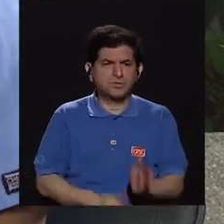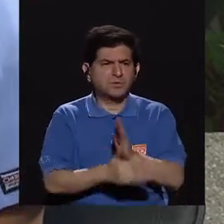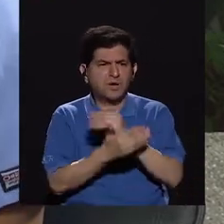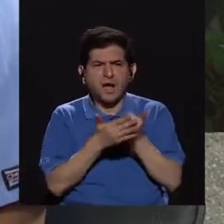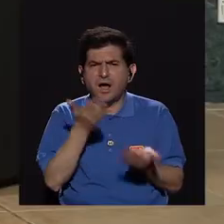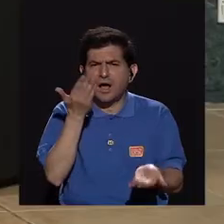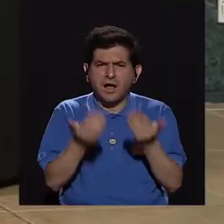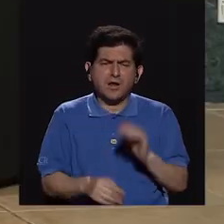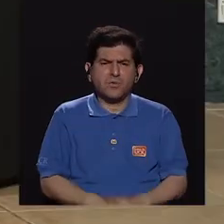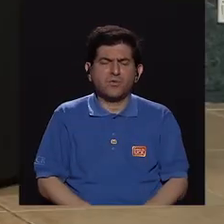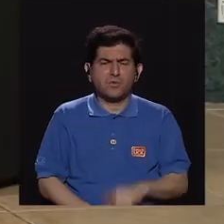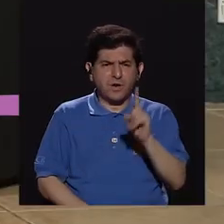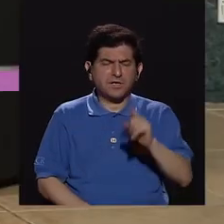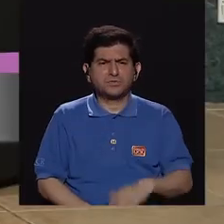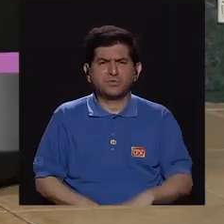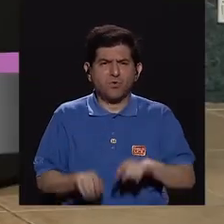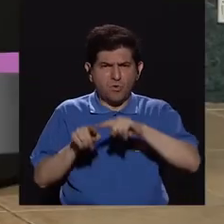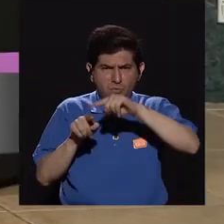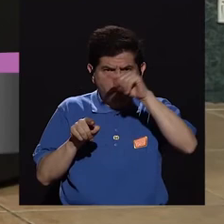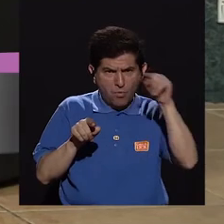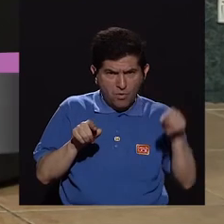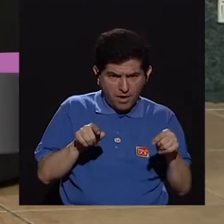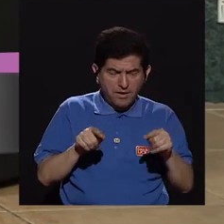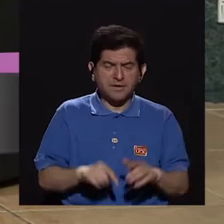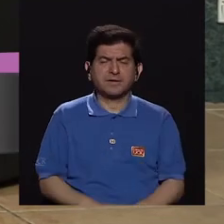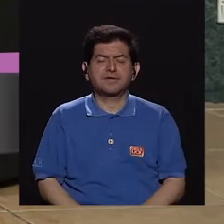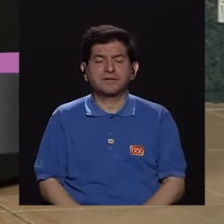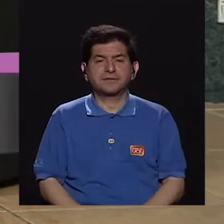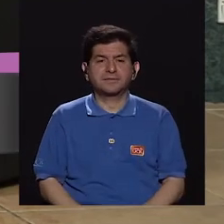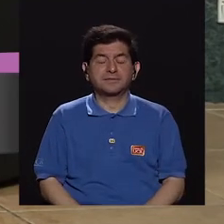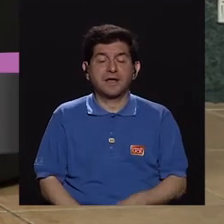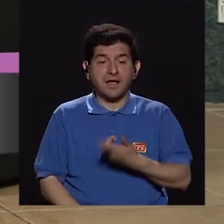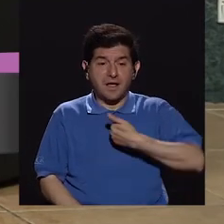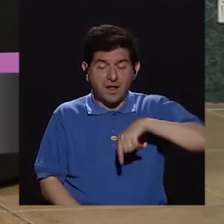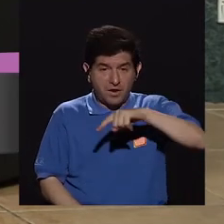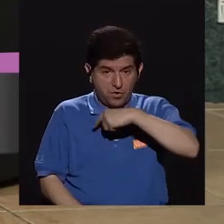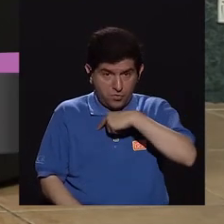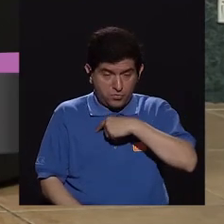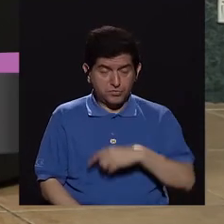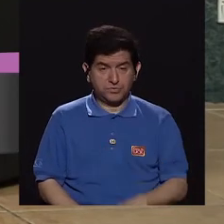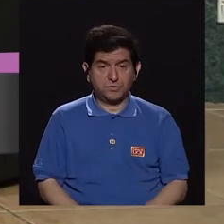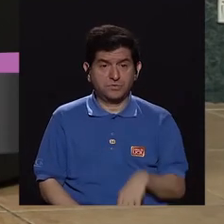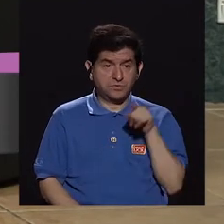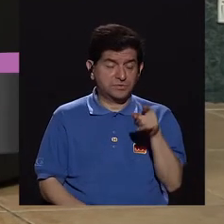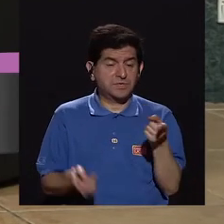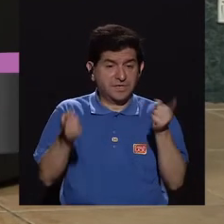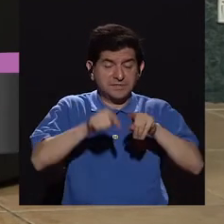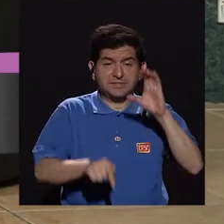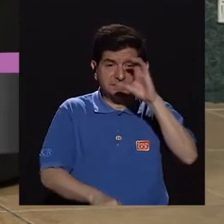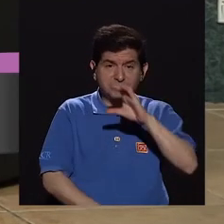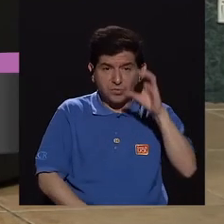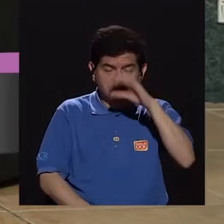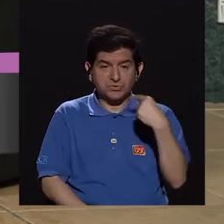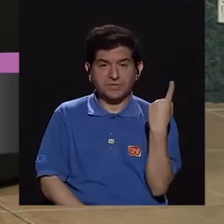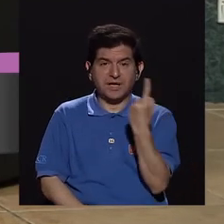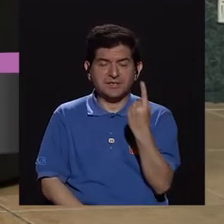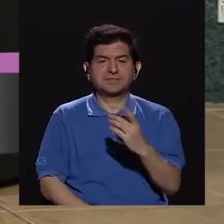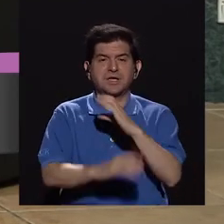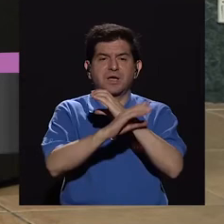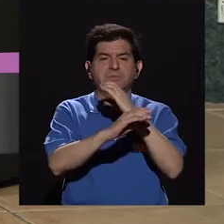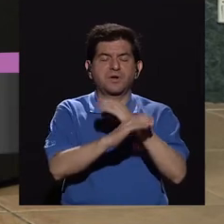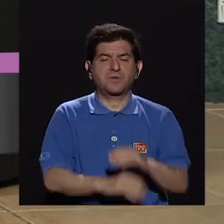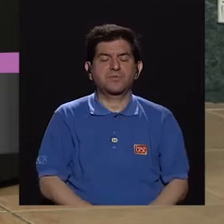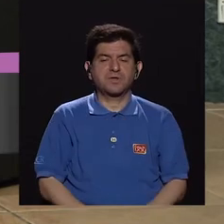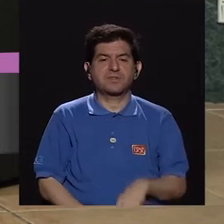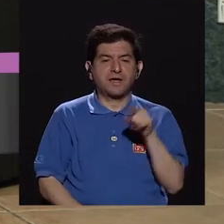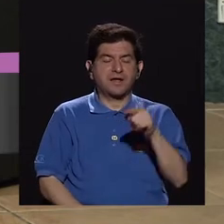son como un arquito. Exacto, como un arquito. Lo que nosotros tenemos que buscar es siempre cuidar